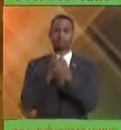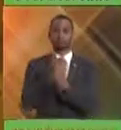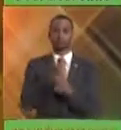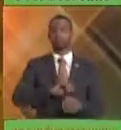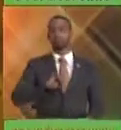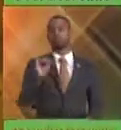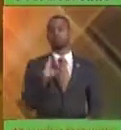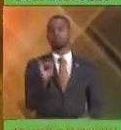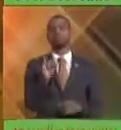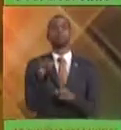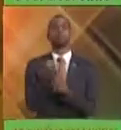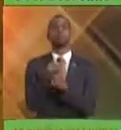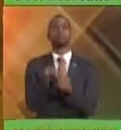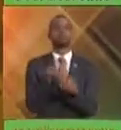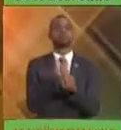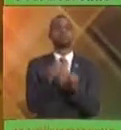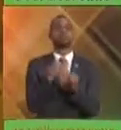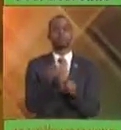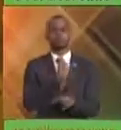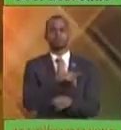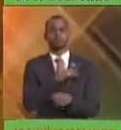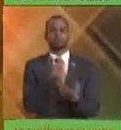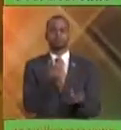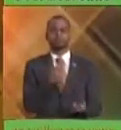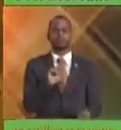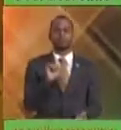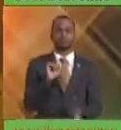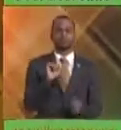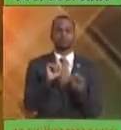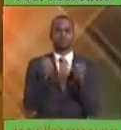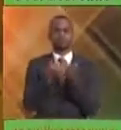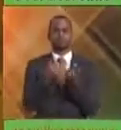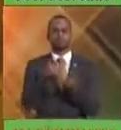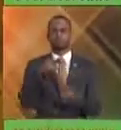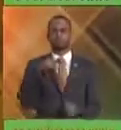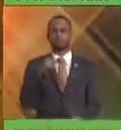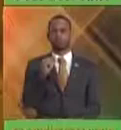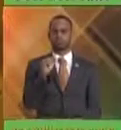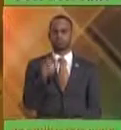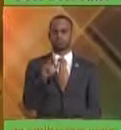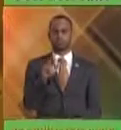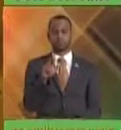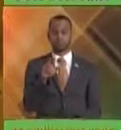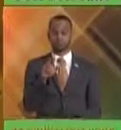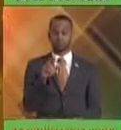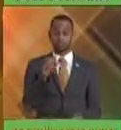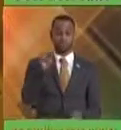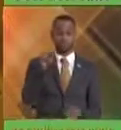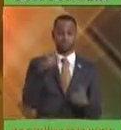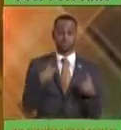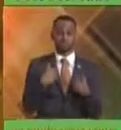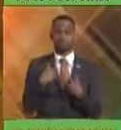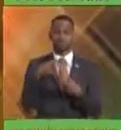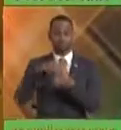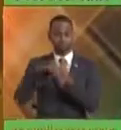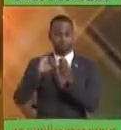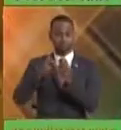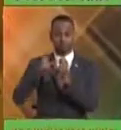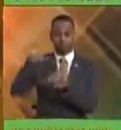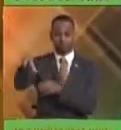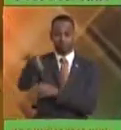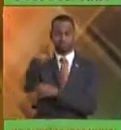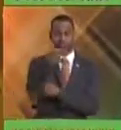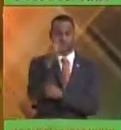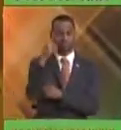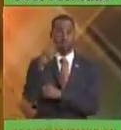mismo no sucede constituciones privadas como la asociación popular yo de res y préstamos que ya tiene intérpretes de lengua de señas incorporados en todas sus sucursales